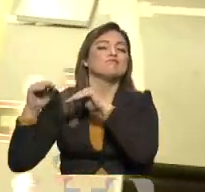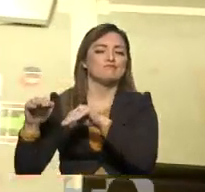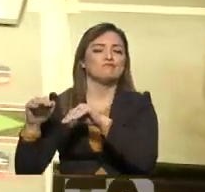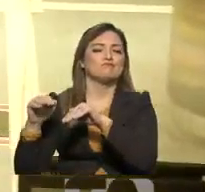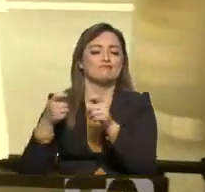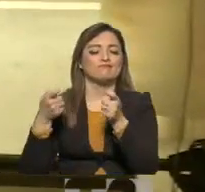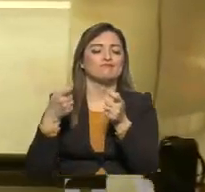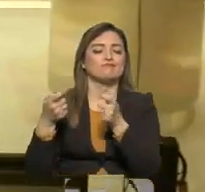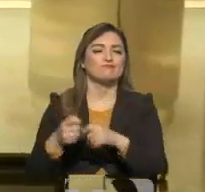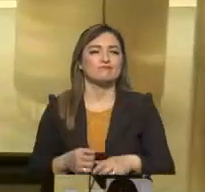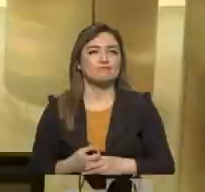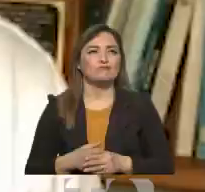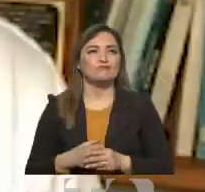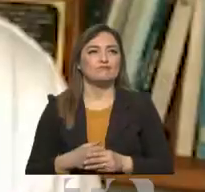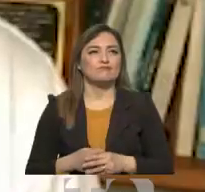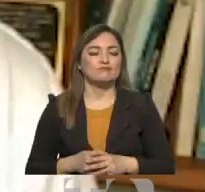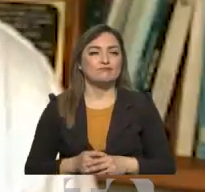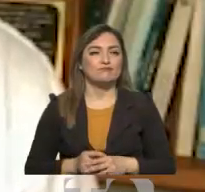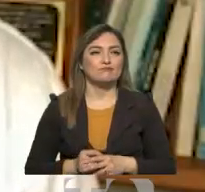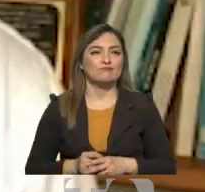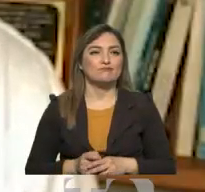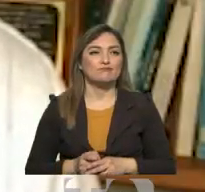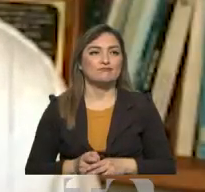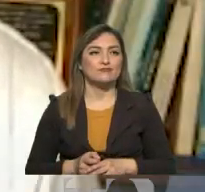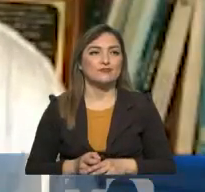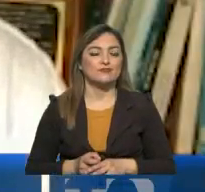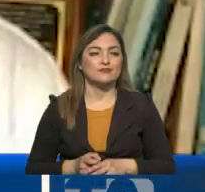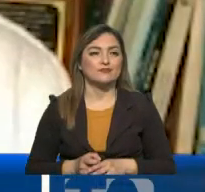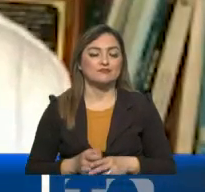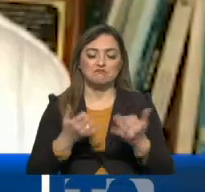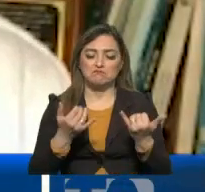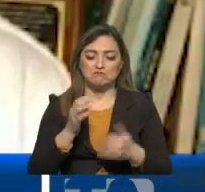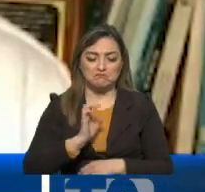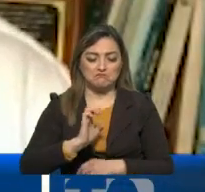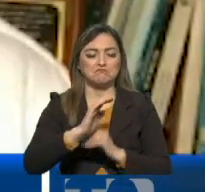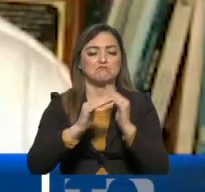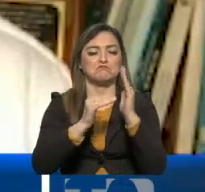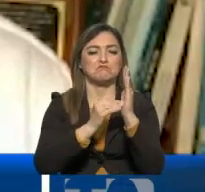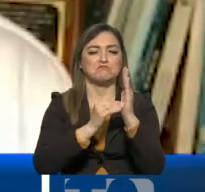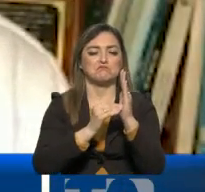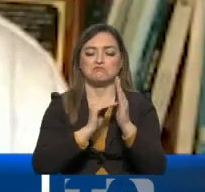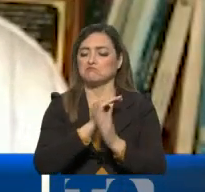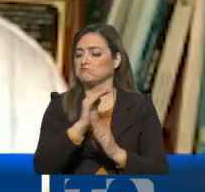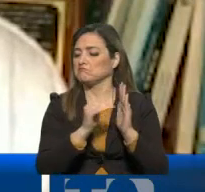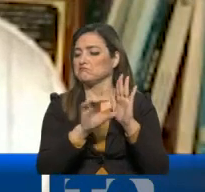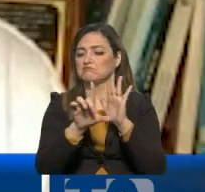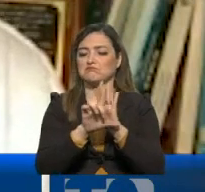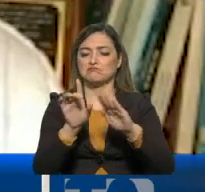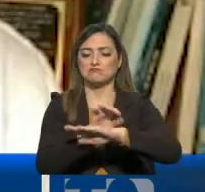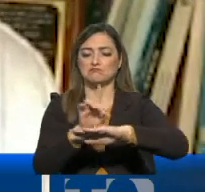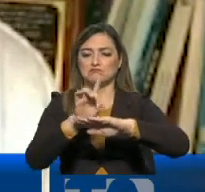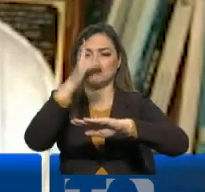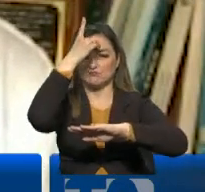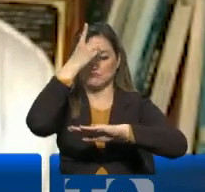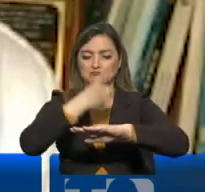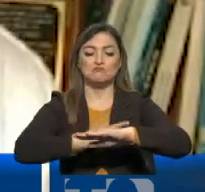de la operación del metro. Este momento me parecería antiético, ilegítimo, que haya un directorio para